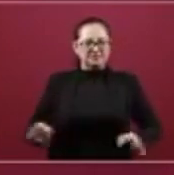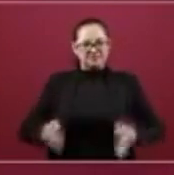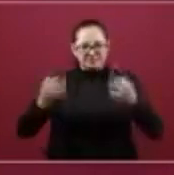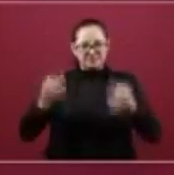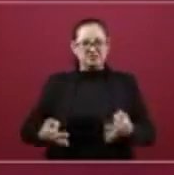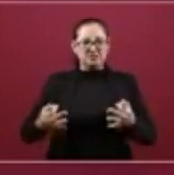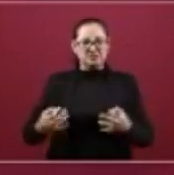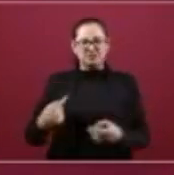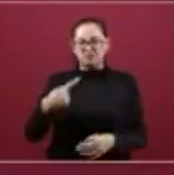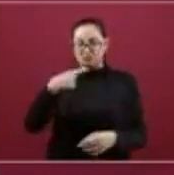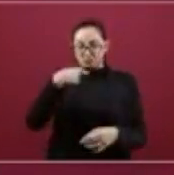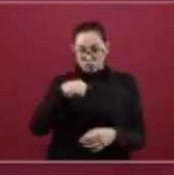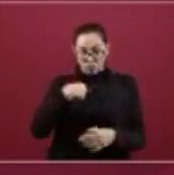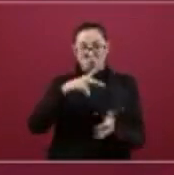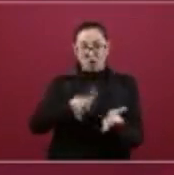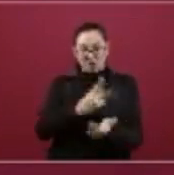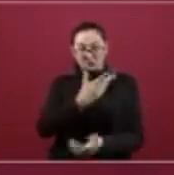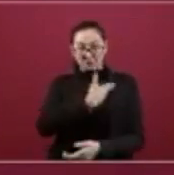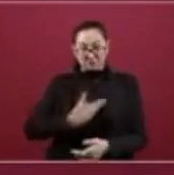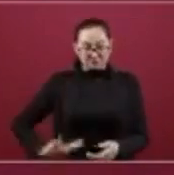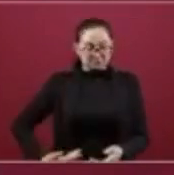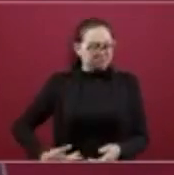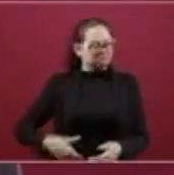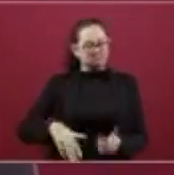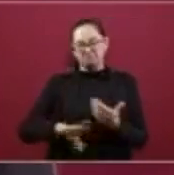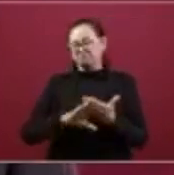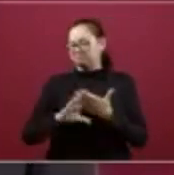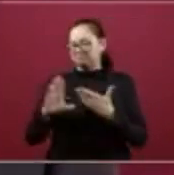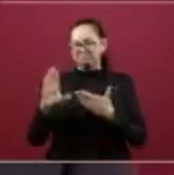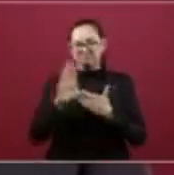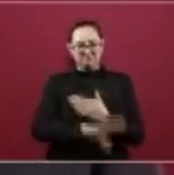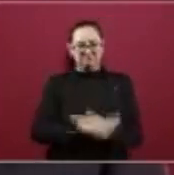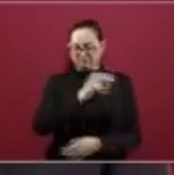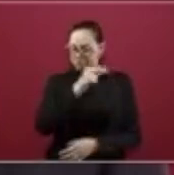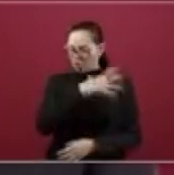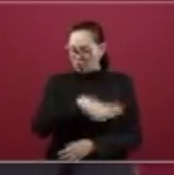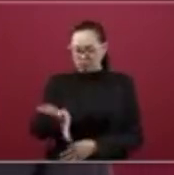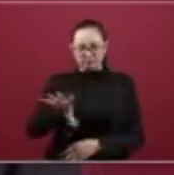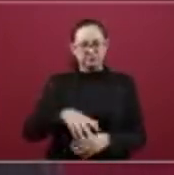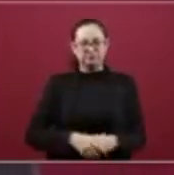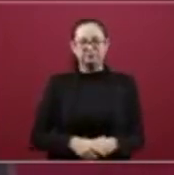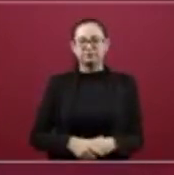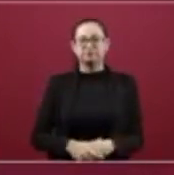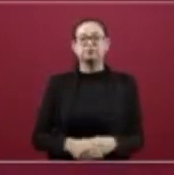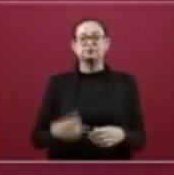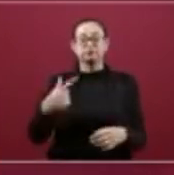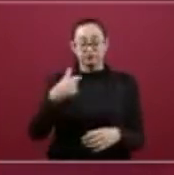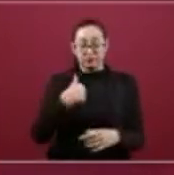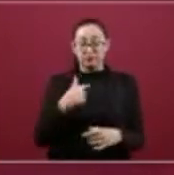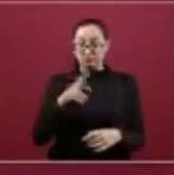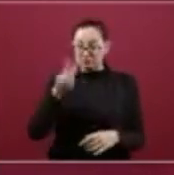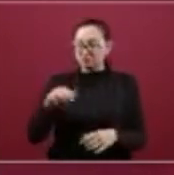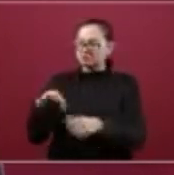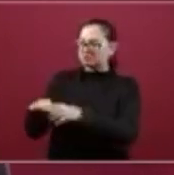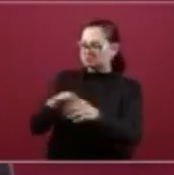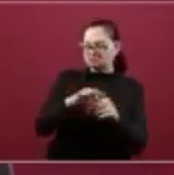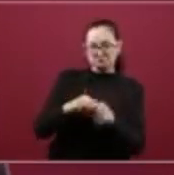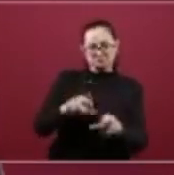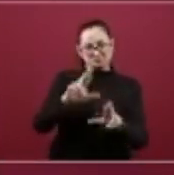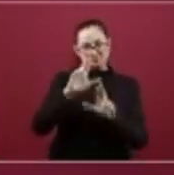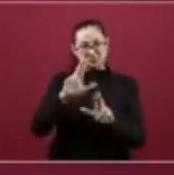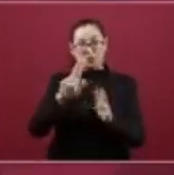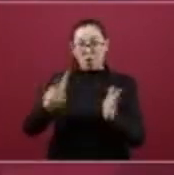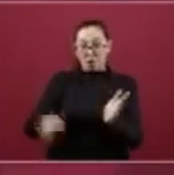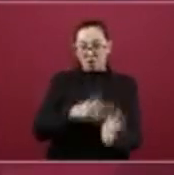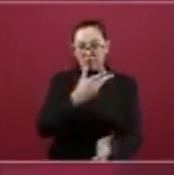la reelección. Soy partidario del sufragio efectivo, no reelección, pero